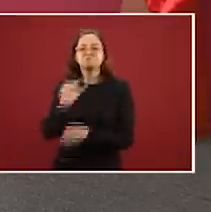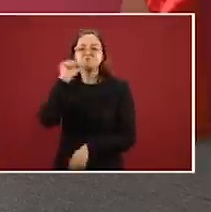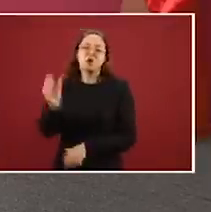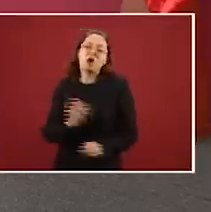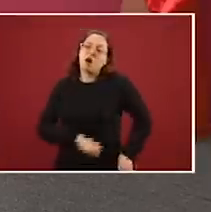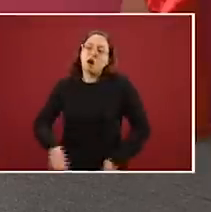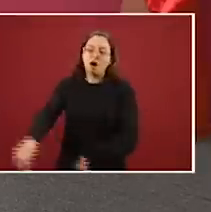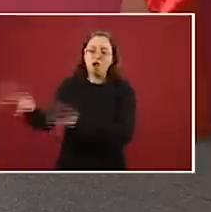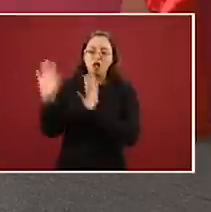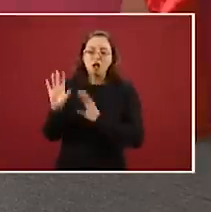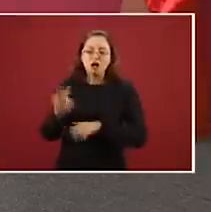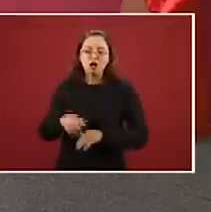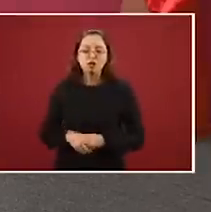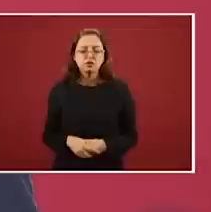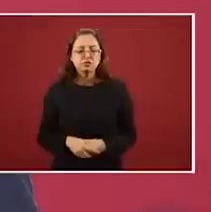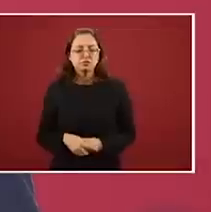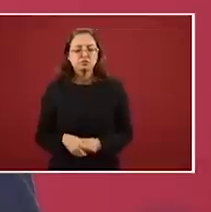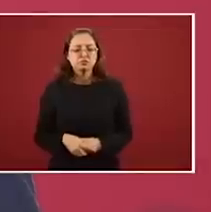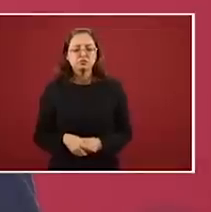nada.